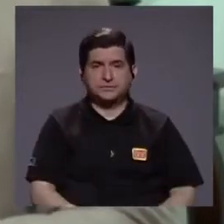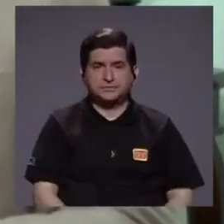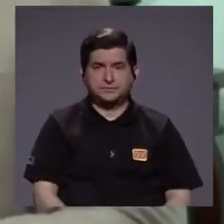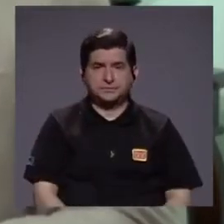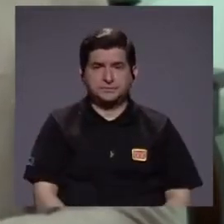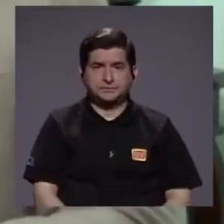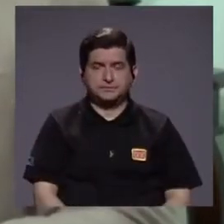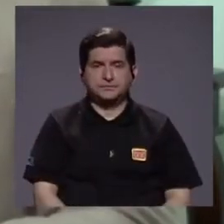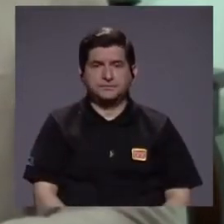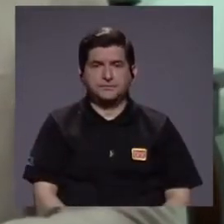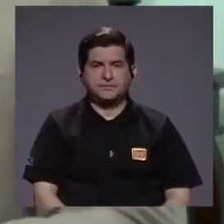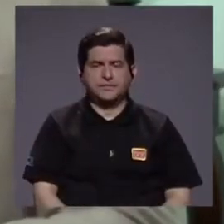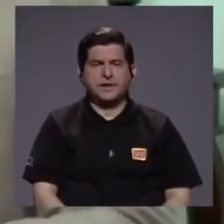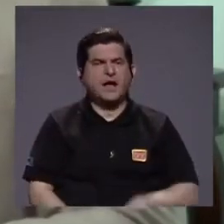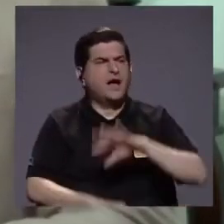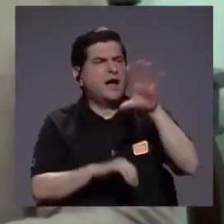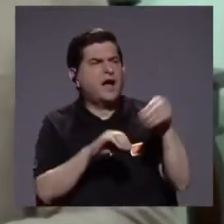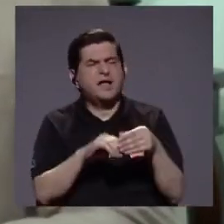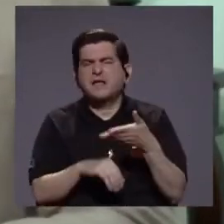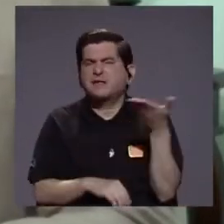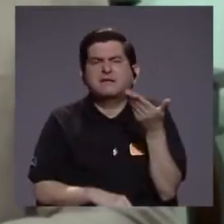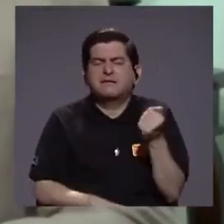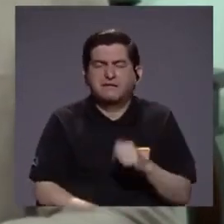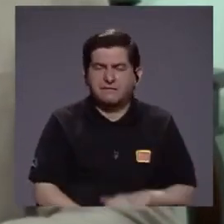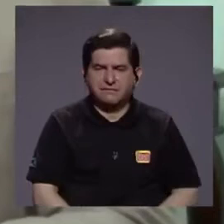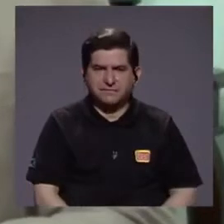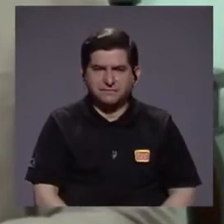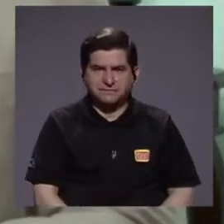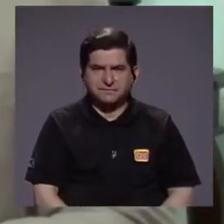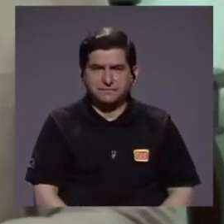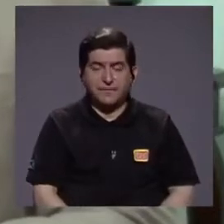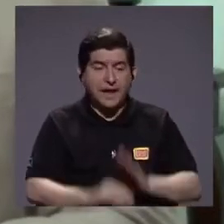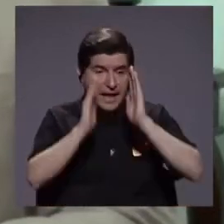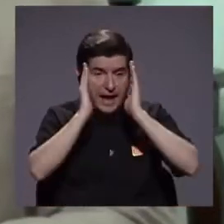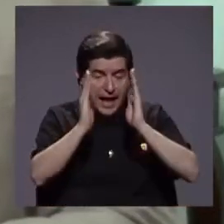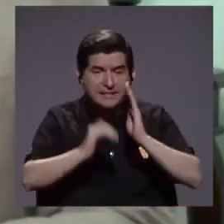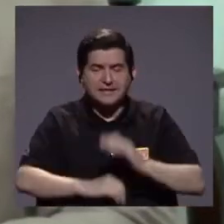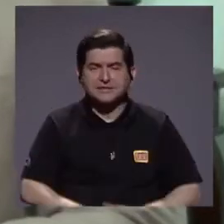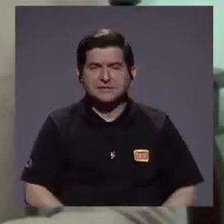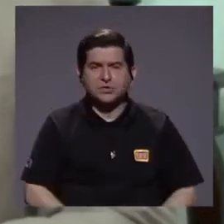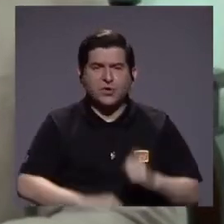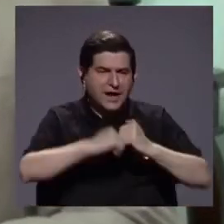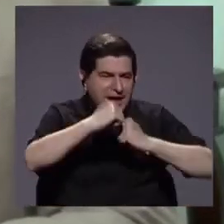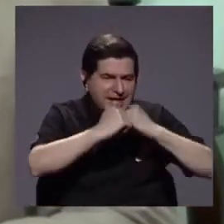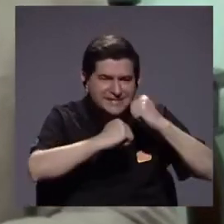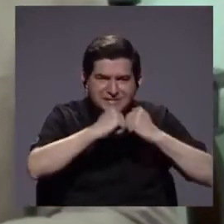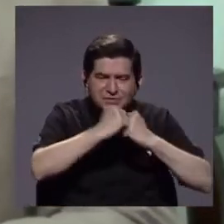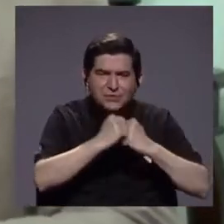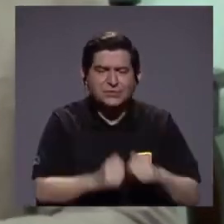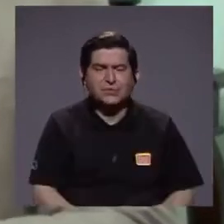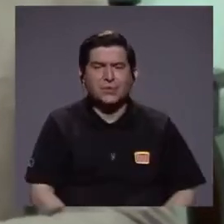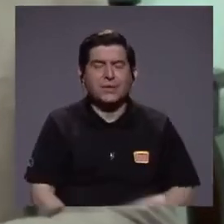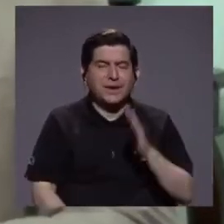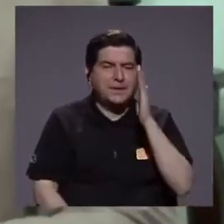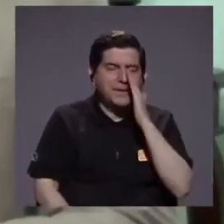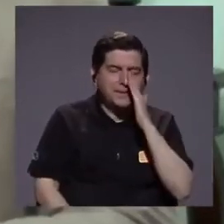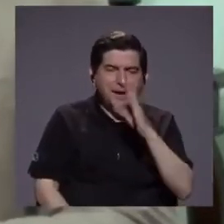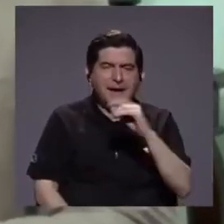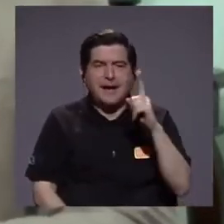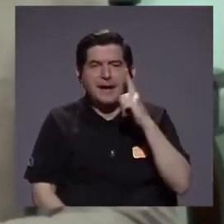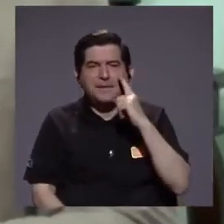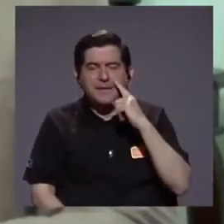más podemos atender? Bueno, hay que atender infraestructura para madres y